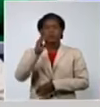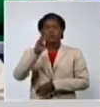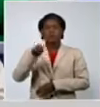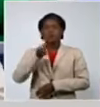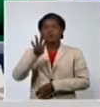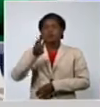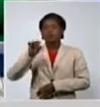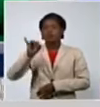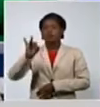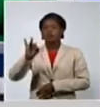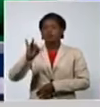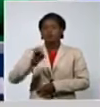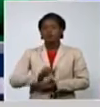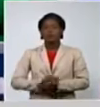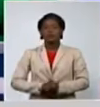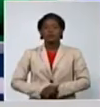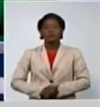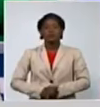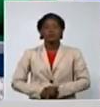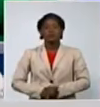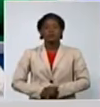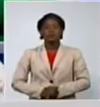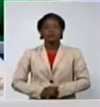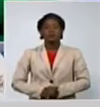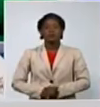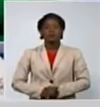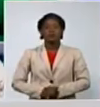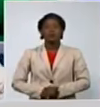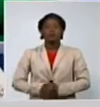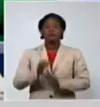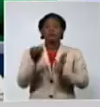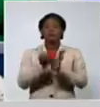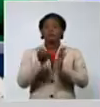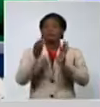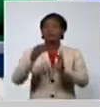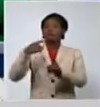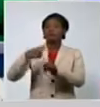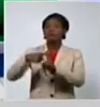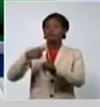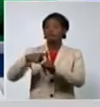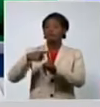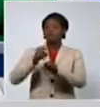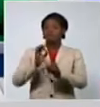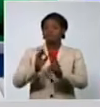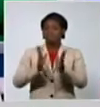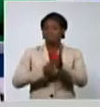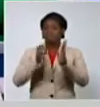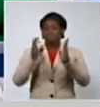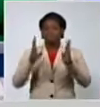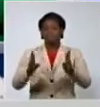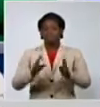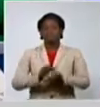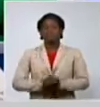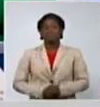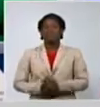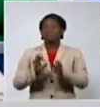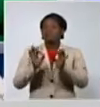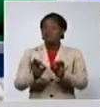tiene que ver mucho con el número de confirmados que tuvimos en este mes. Esa